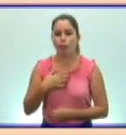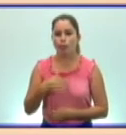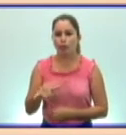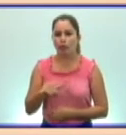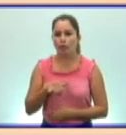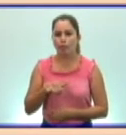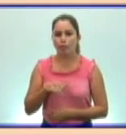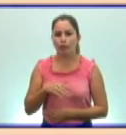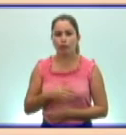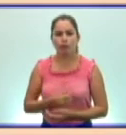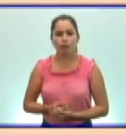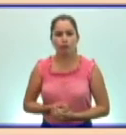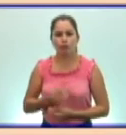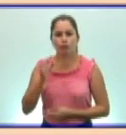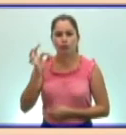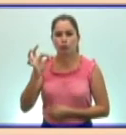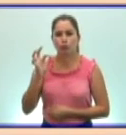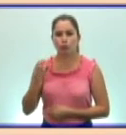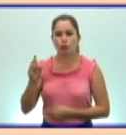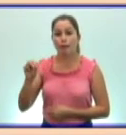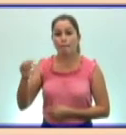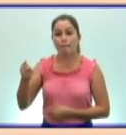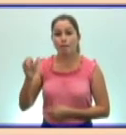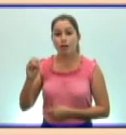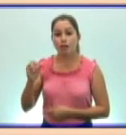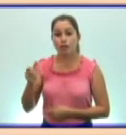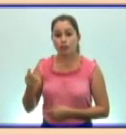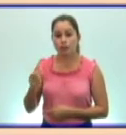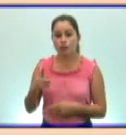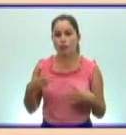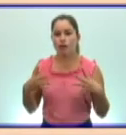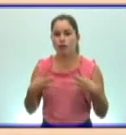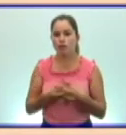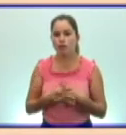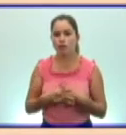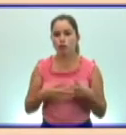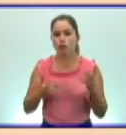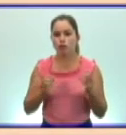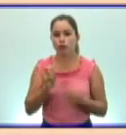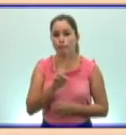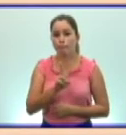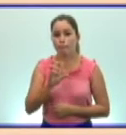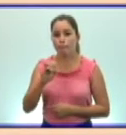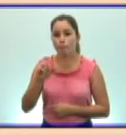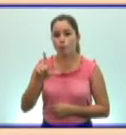connotación de el tanto por ciento en masa, no es más que la relación entre el volumen de